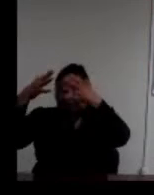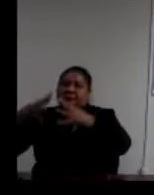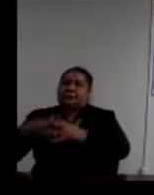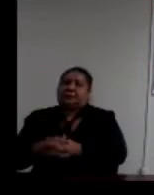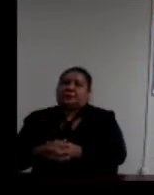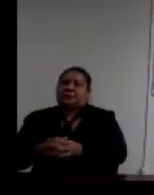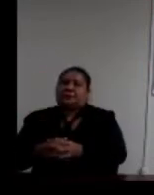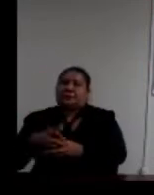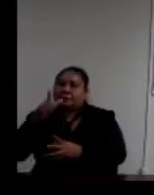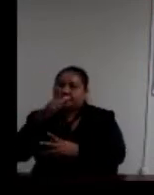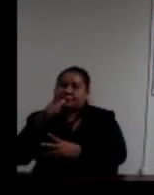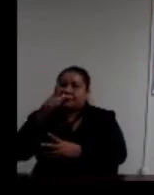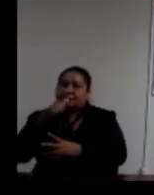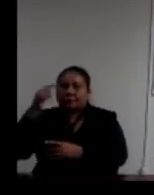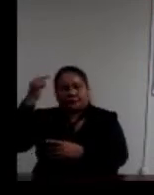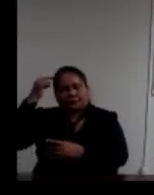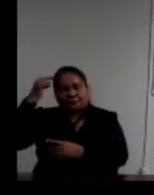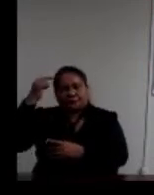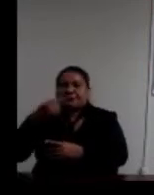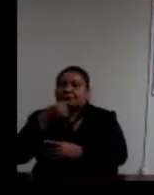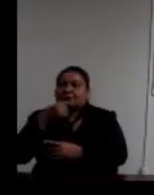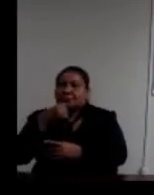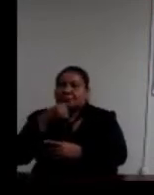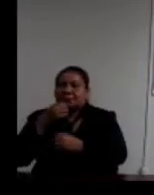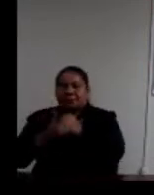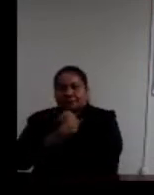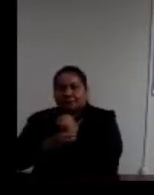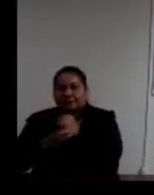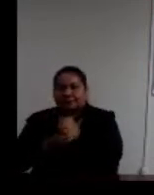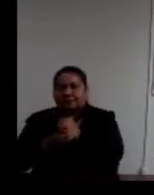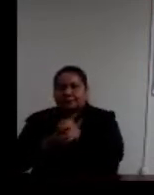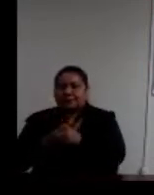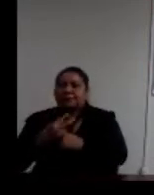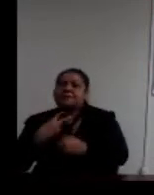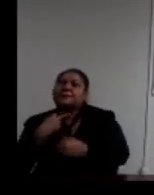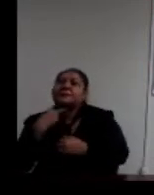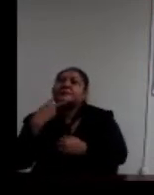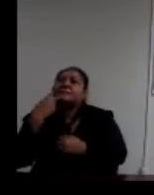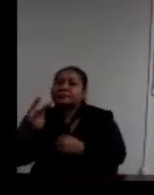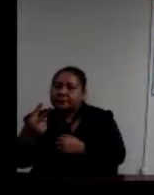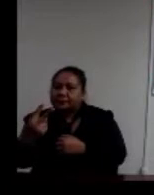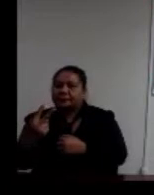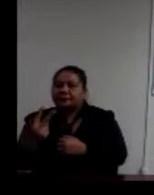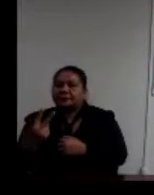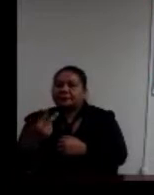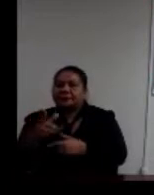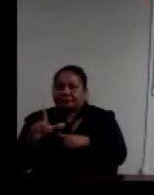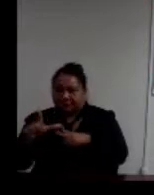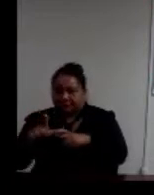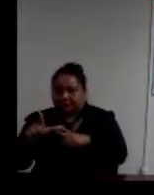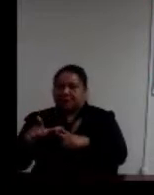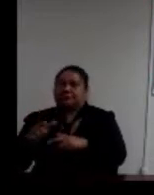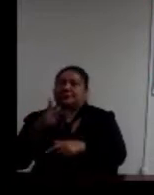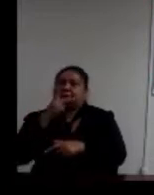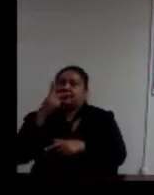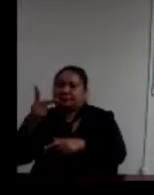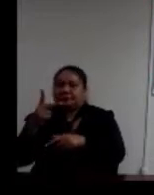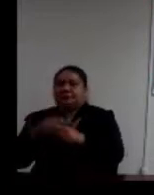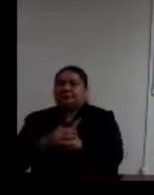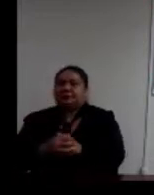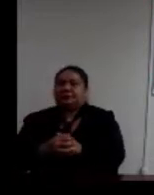área del lenguaje. Un niño que tiene problemas en la pronunciación o de algunas